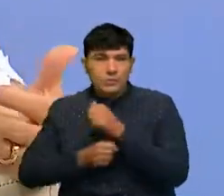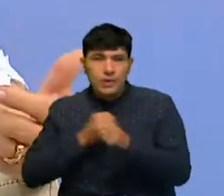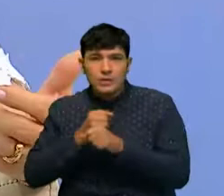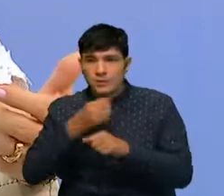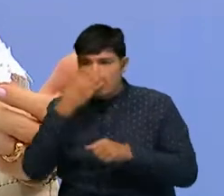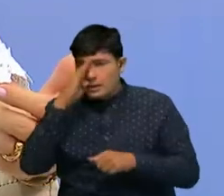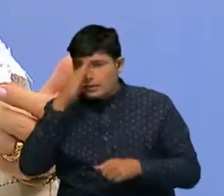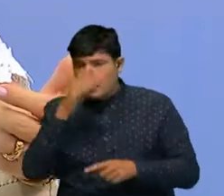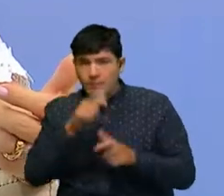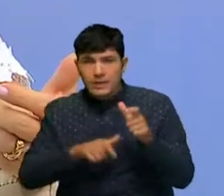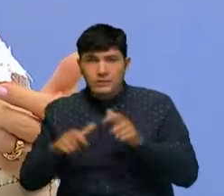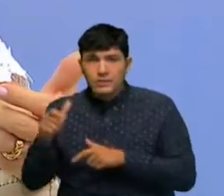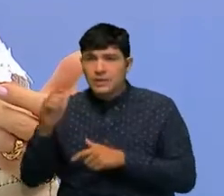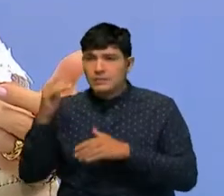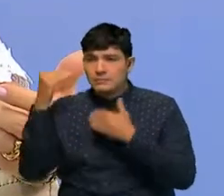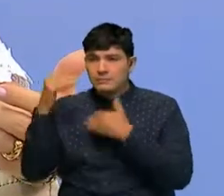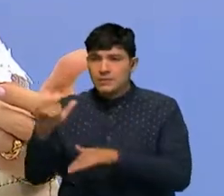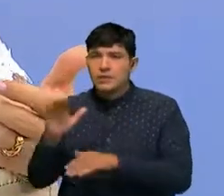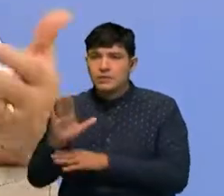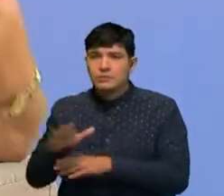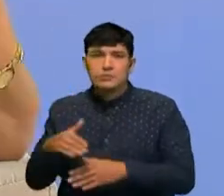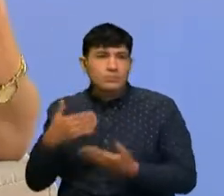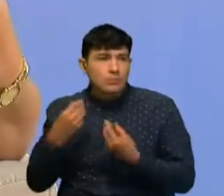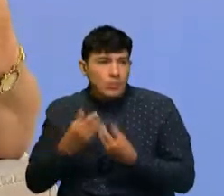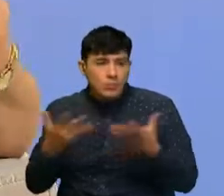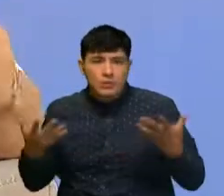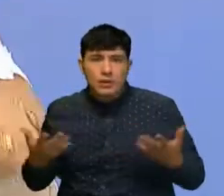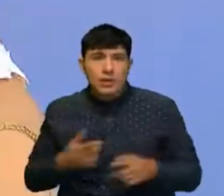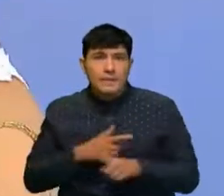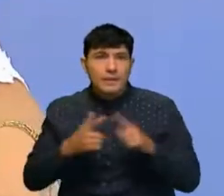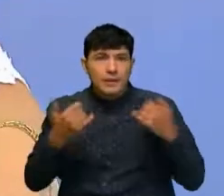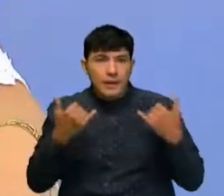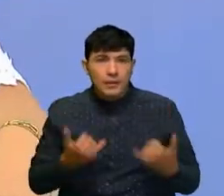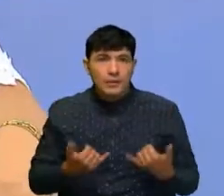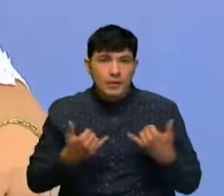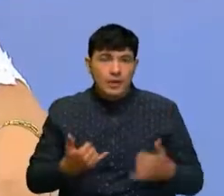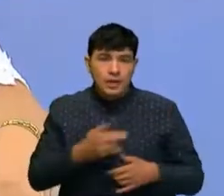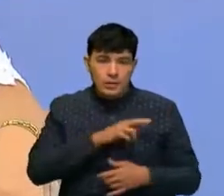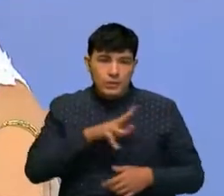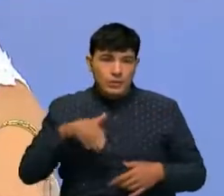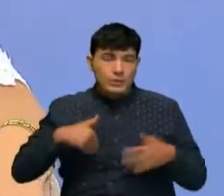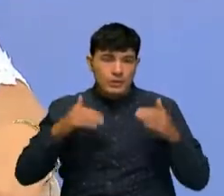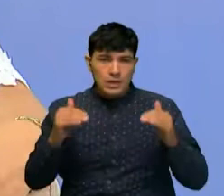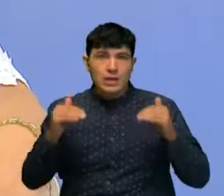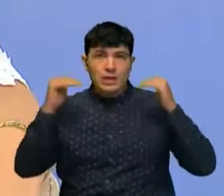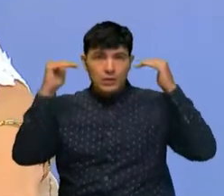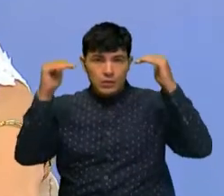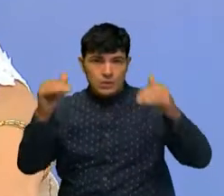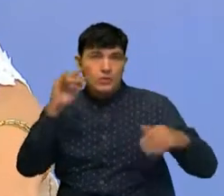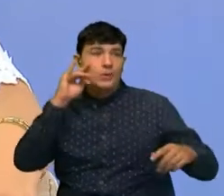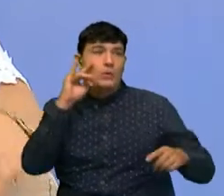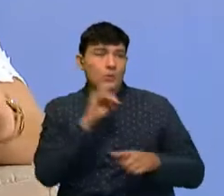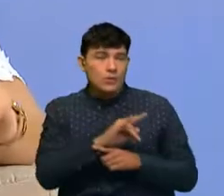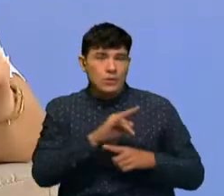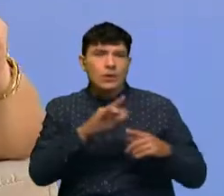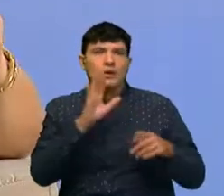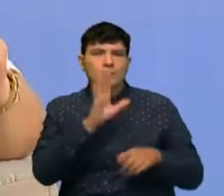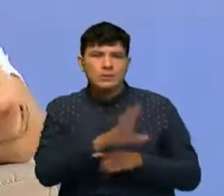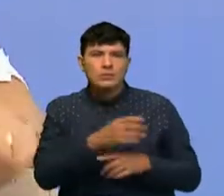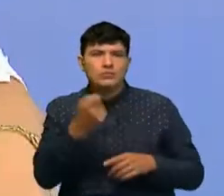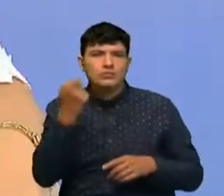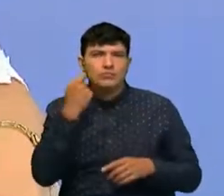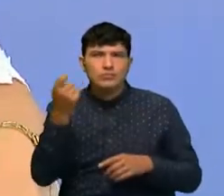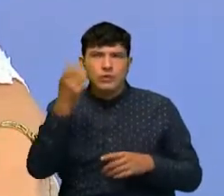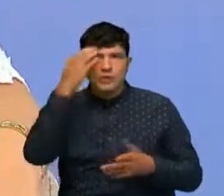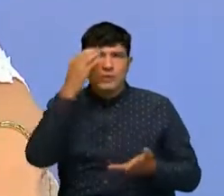la gente se pensionándose con salario mínimo y de todo. Y afortunadamente nuestra Corte Suprema de Justicia, Sala Casación Laboral, hace poco